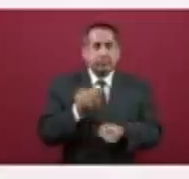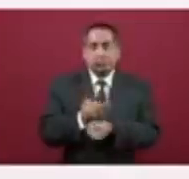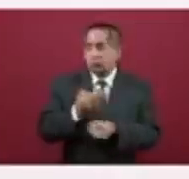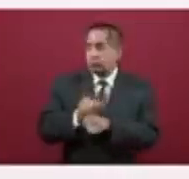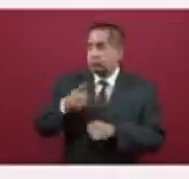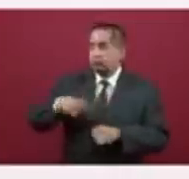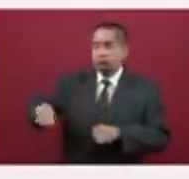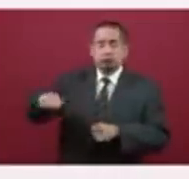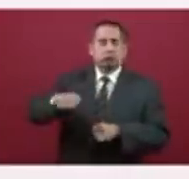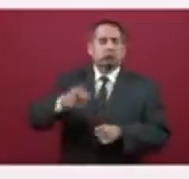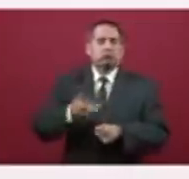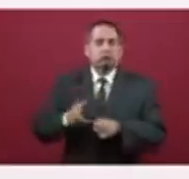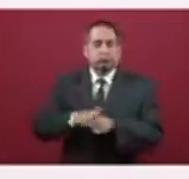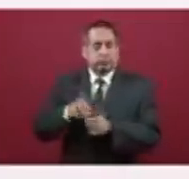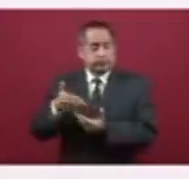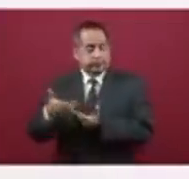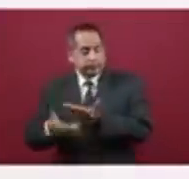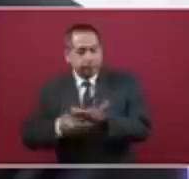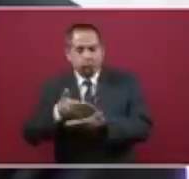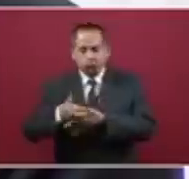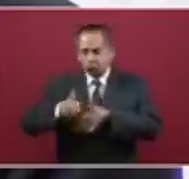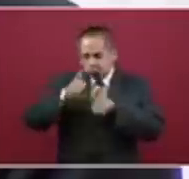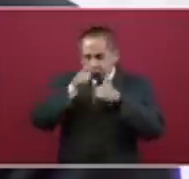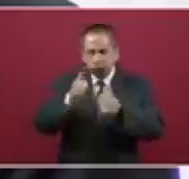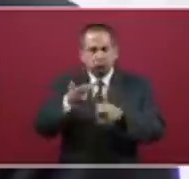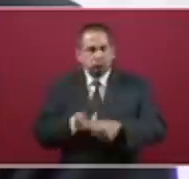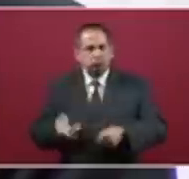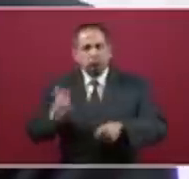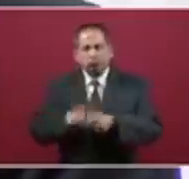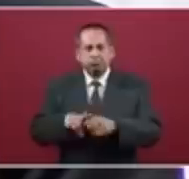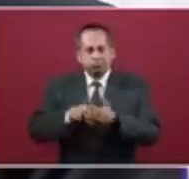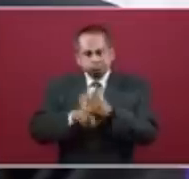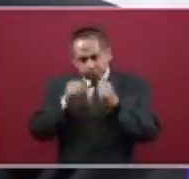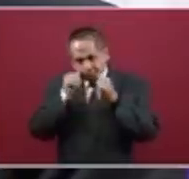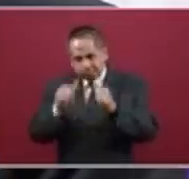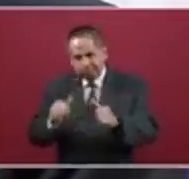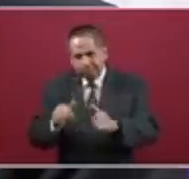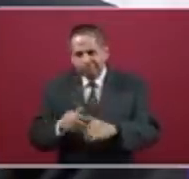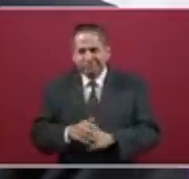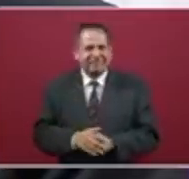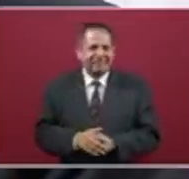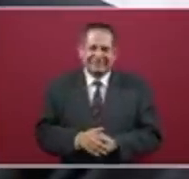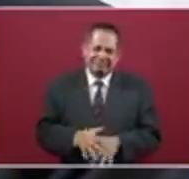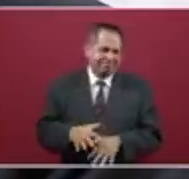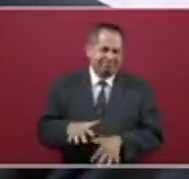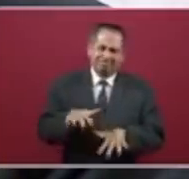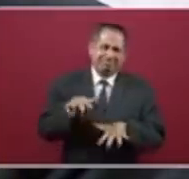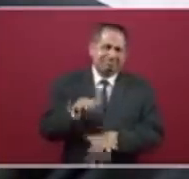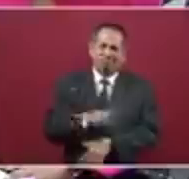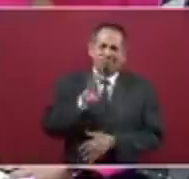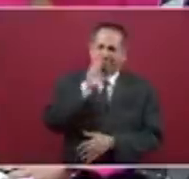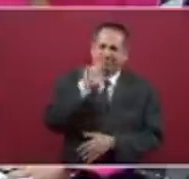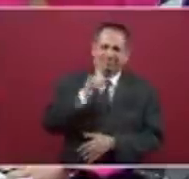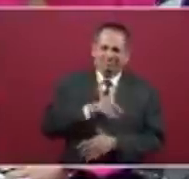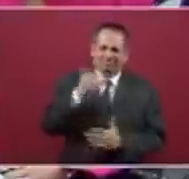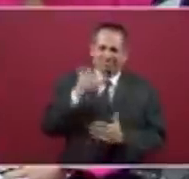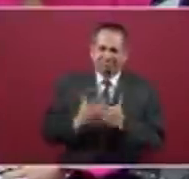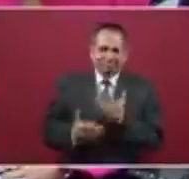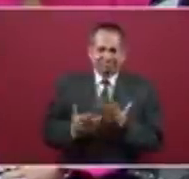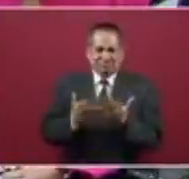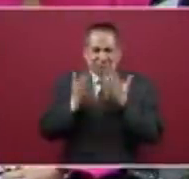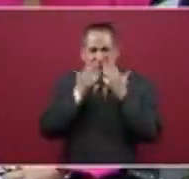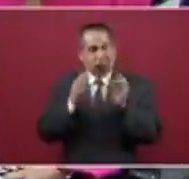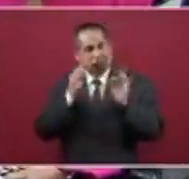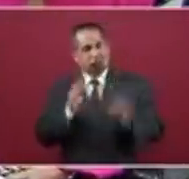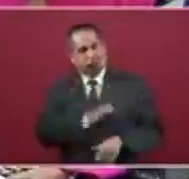ofrece en centros de salud y hospitales es de pésima calidad estoy consciente